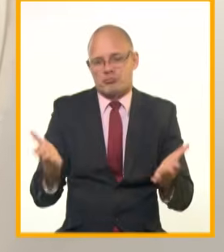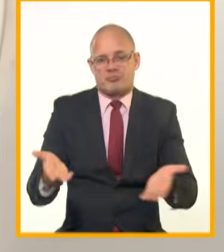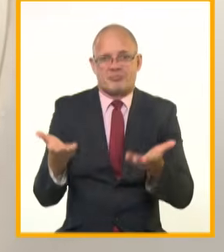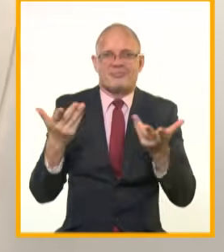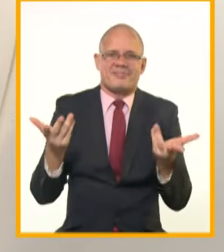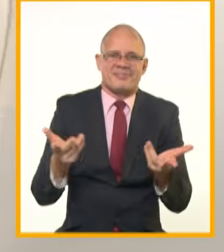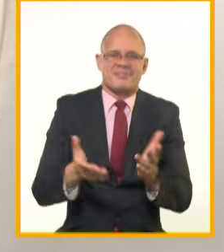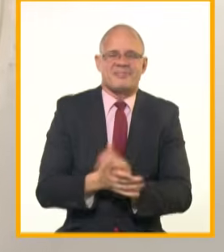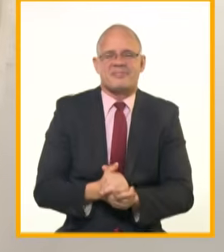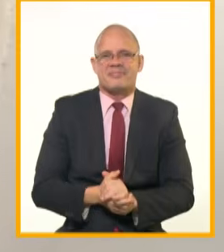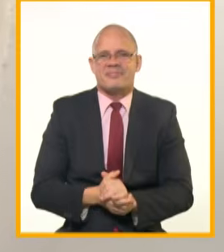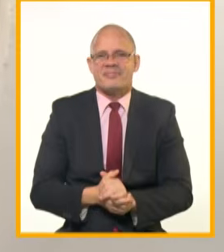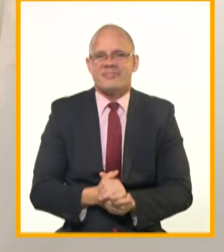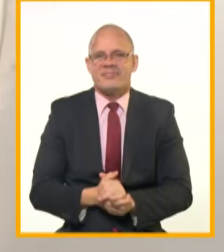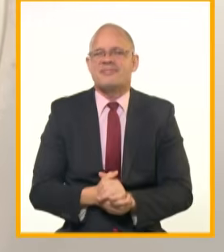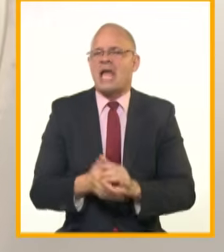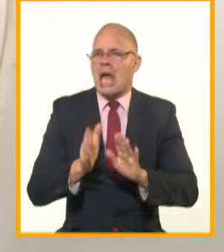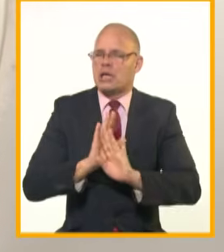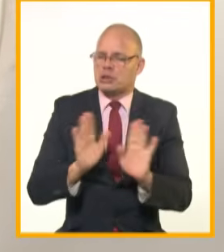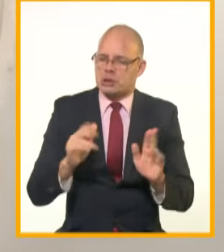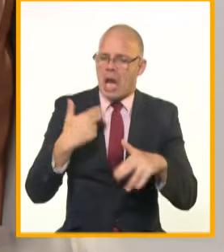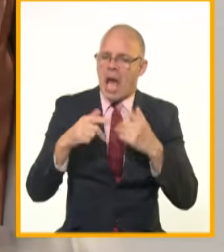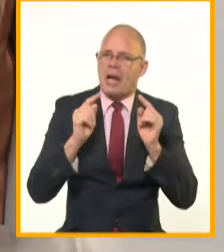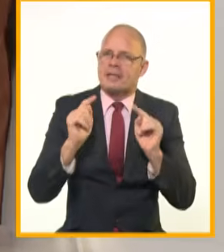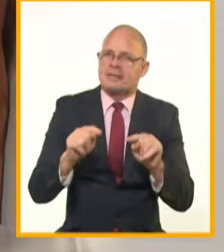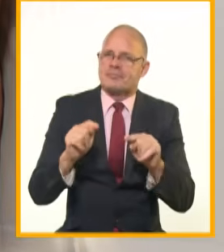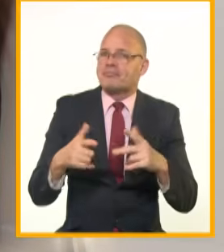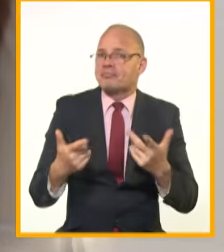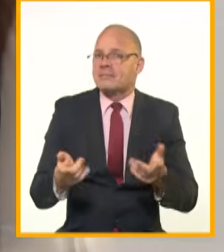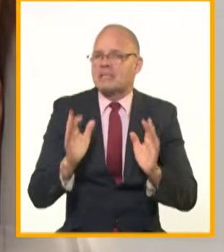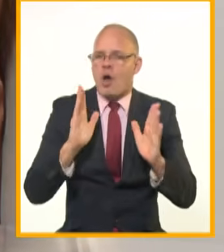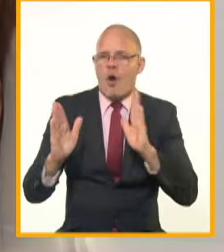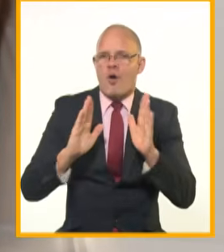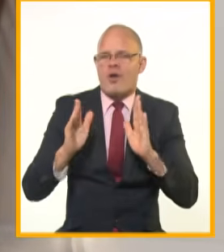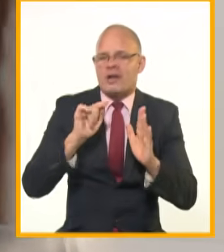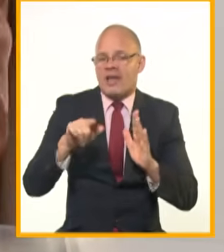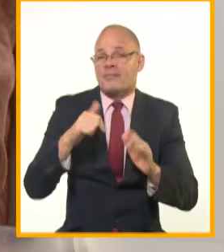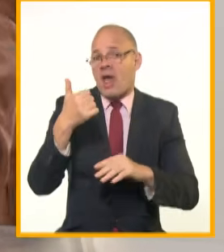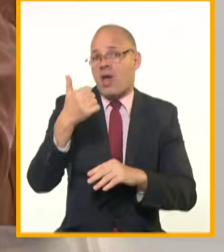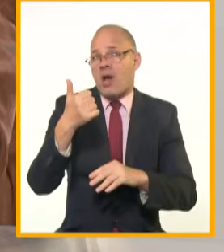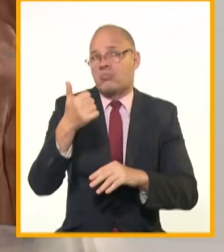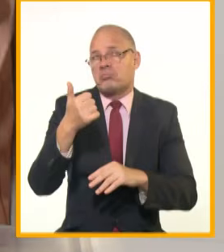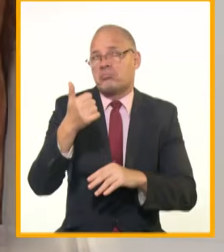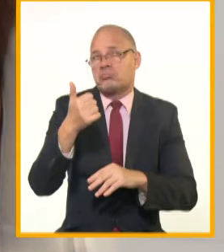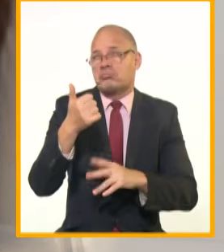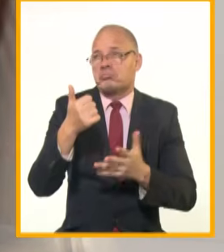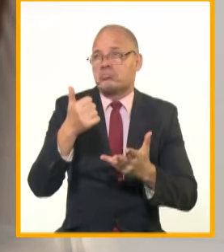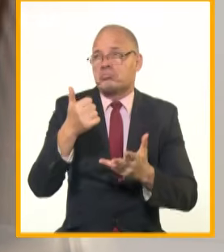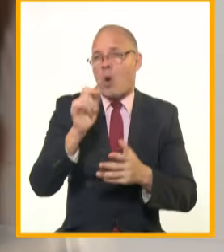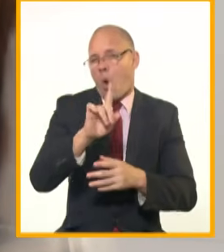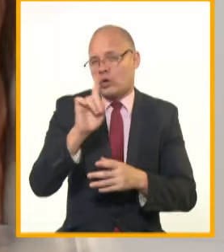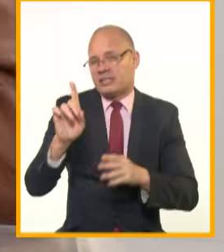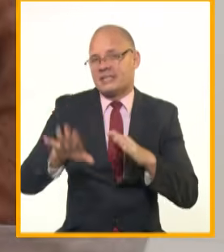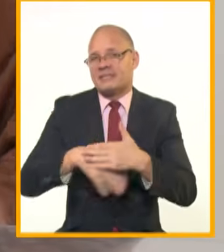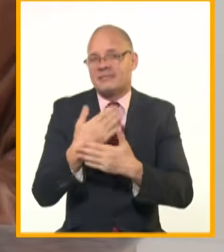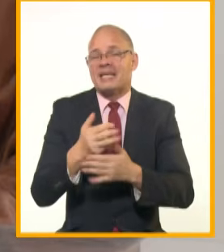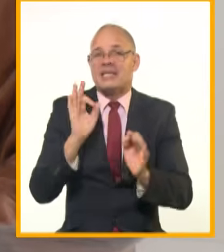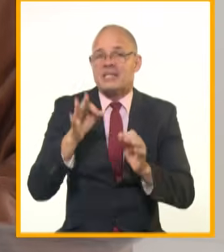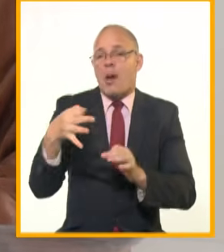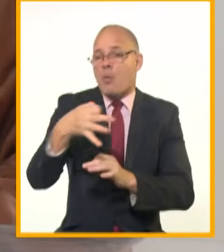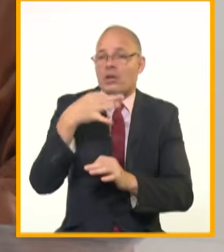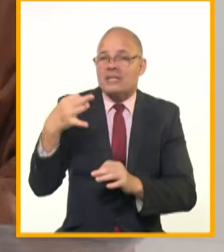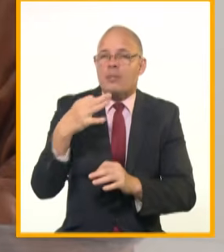Y hacemos la Jornada de la Cultura, son 10 días, son 11 días, cada municipio viene un día, y hacemos después una gala